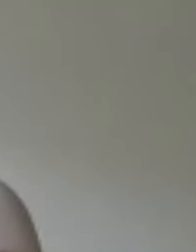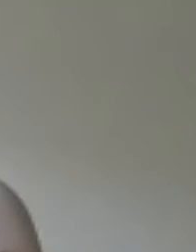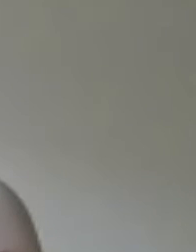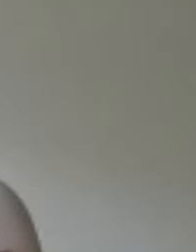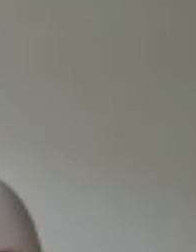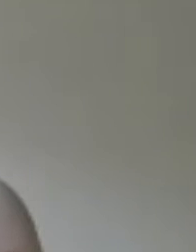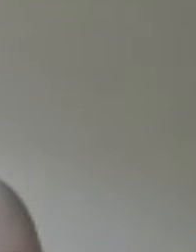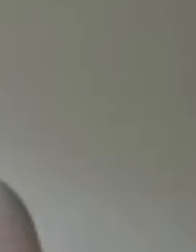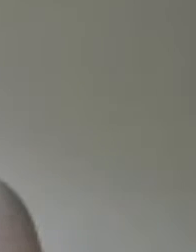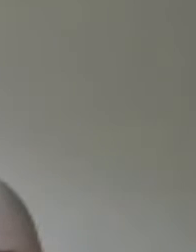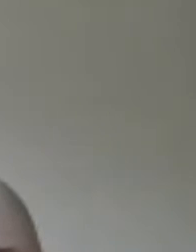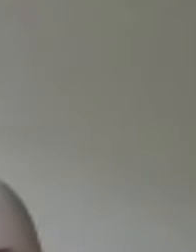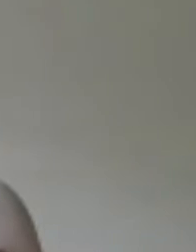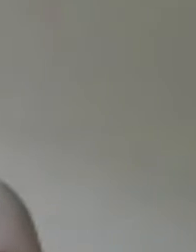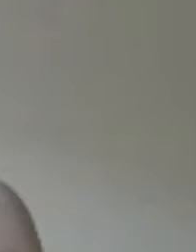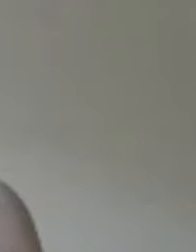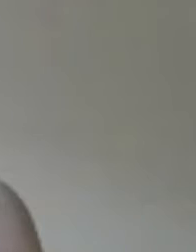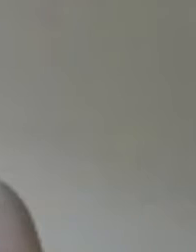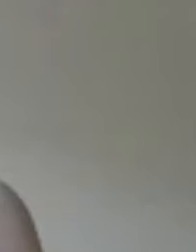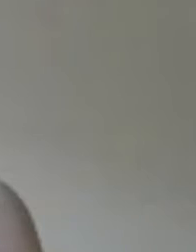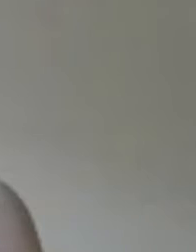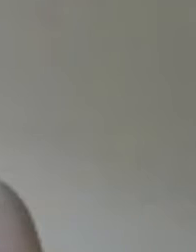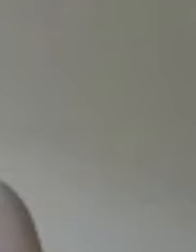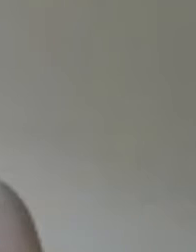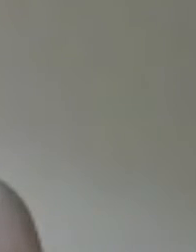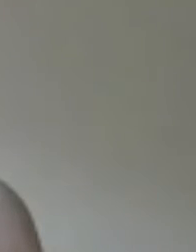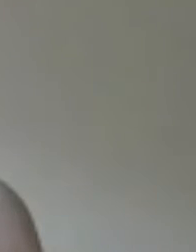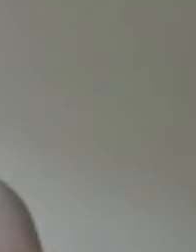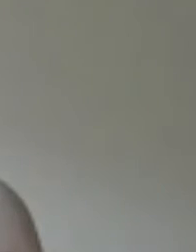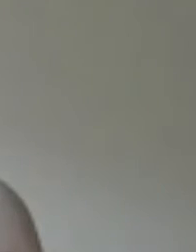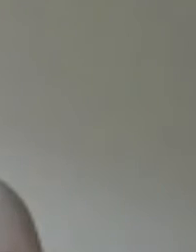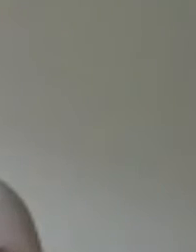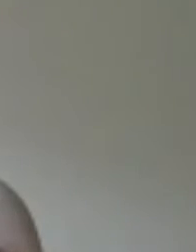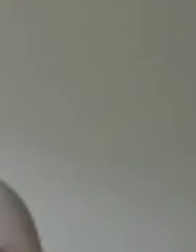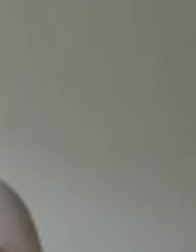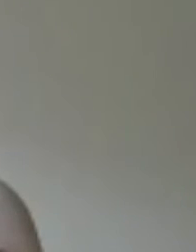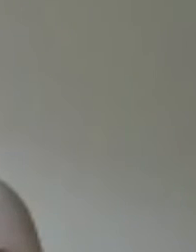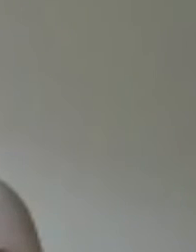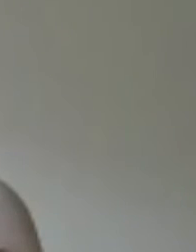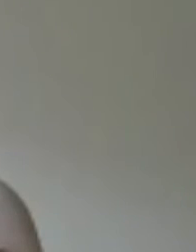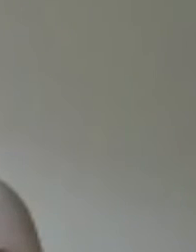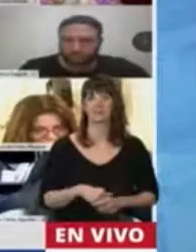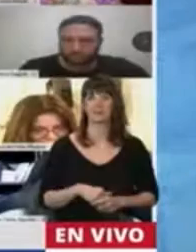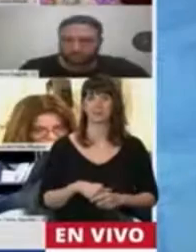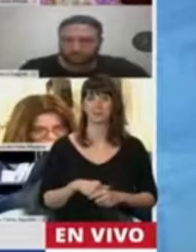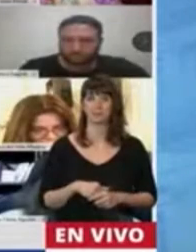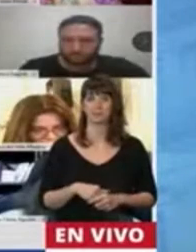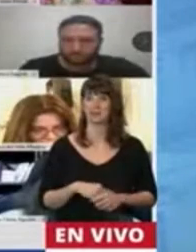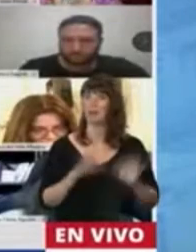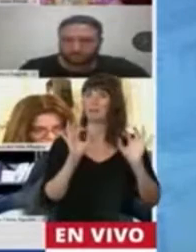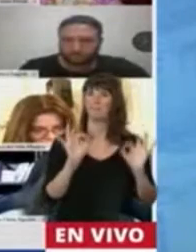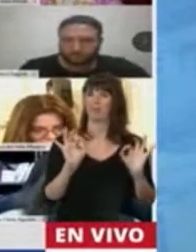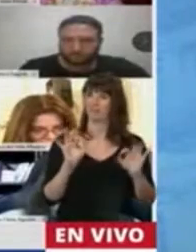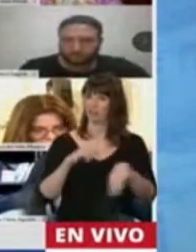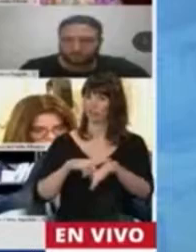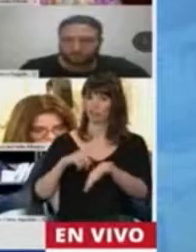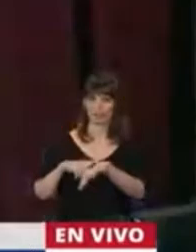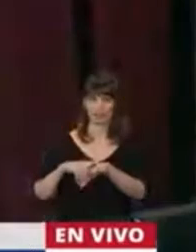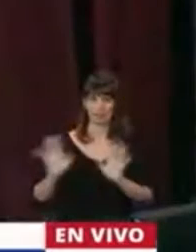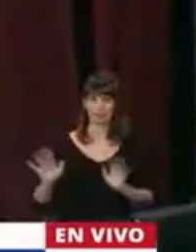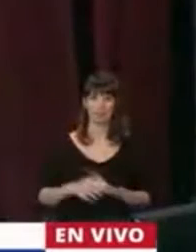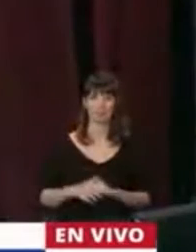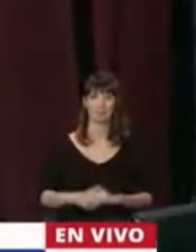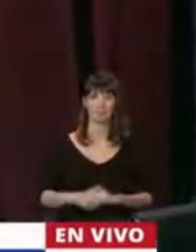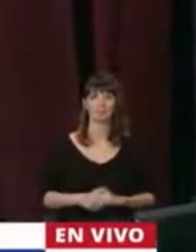bueno, a costa del empleador, lógicamente, pero también así establecer que si el trabajador lo tiene,